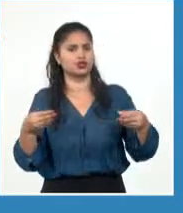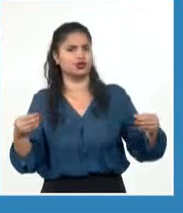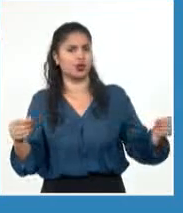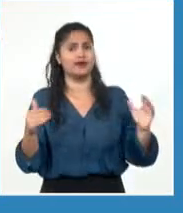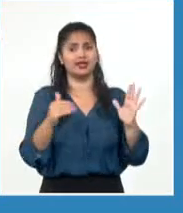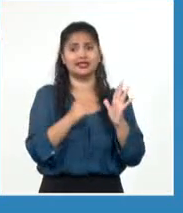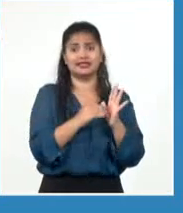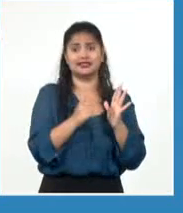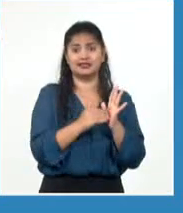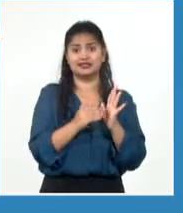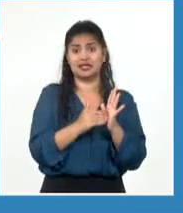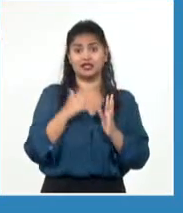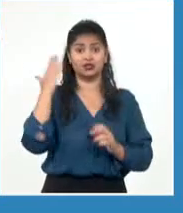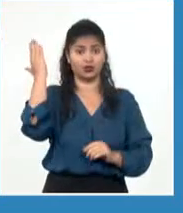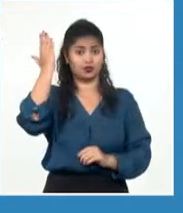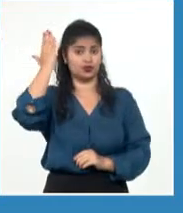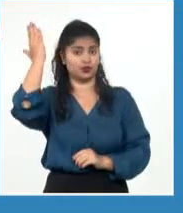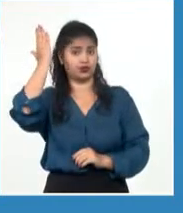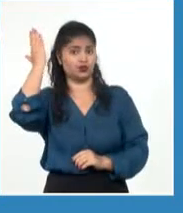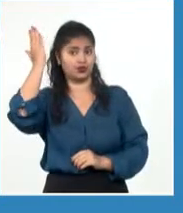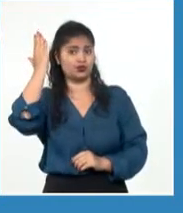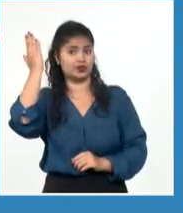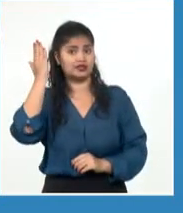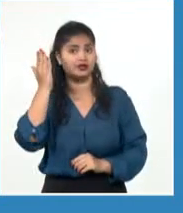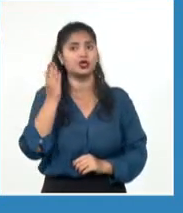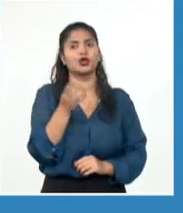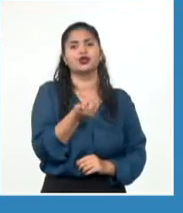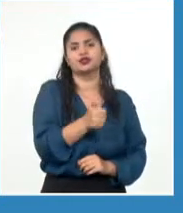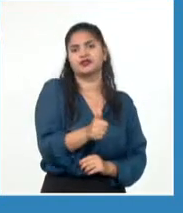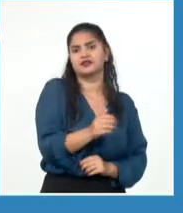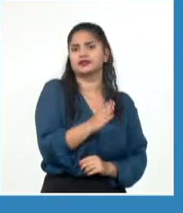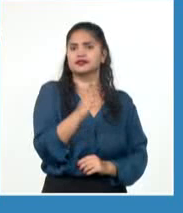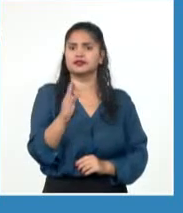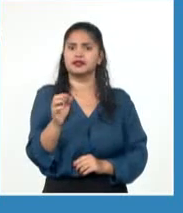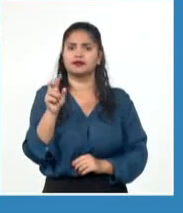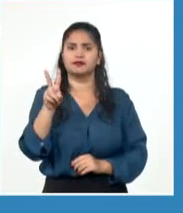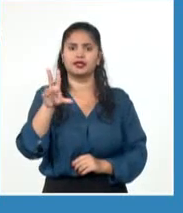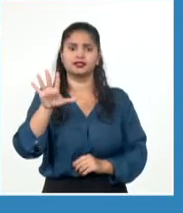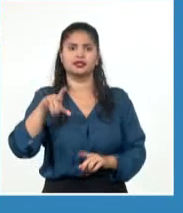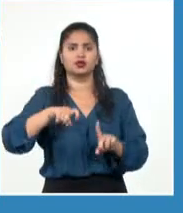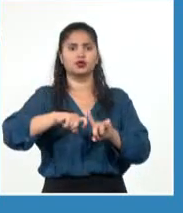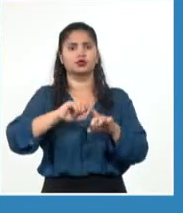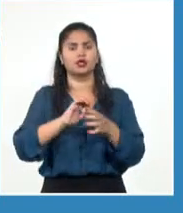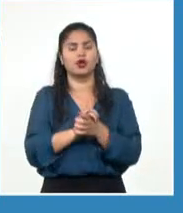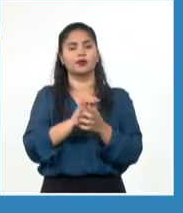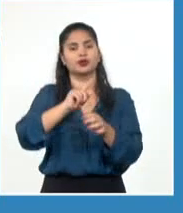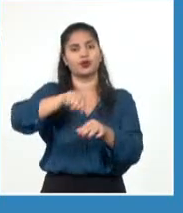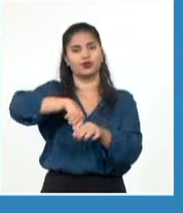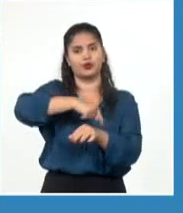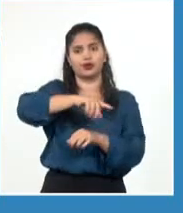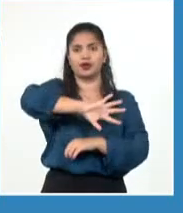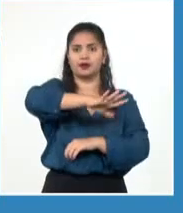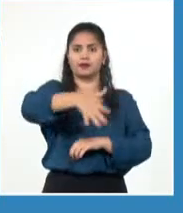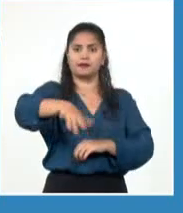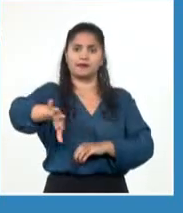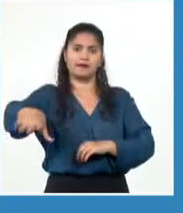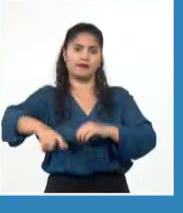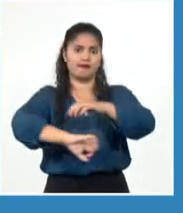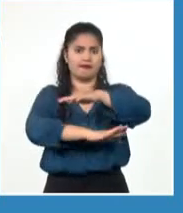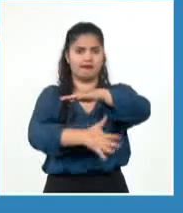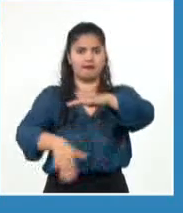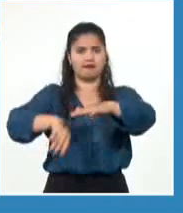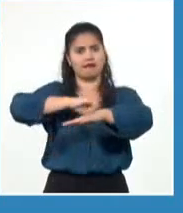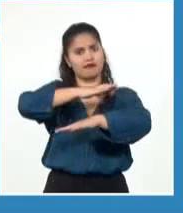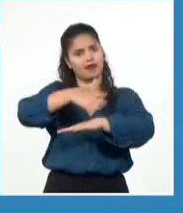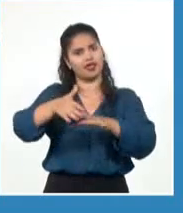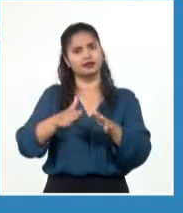frente frío, girarán al norte en la región occidental con velocidades entre 10 y 25 kilómetros por hora. Habrá poco oleaje en la costa norte occidental,